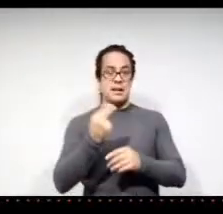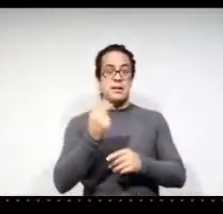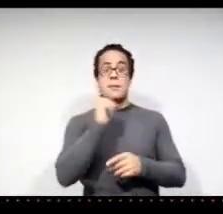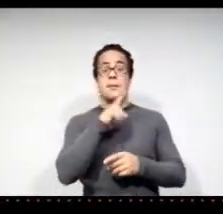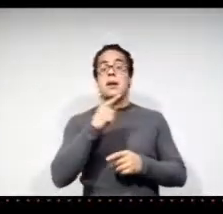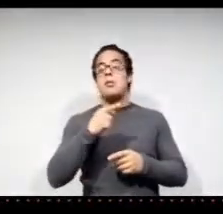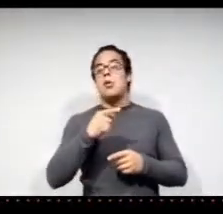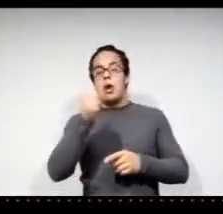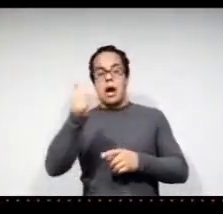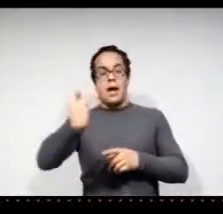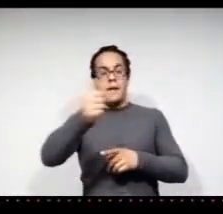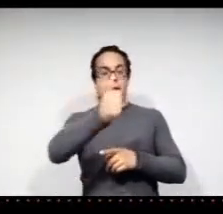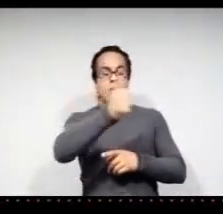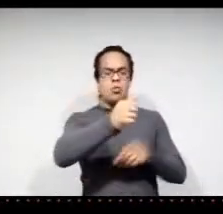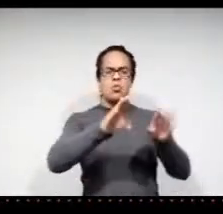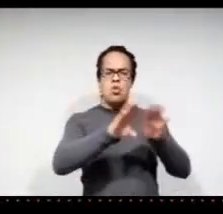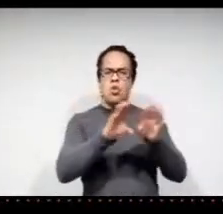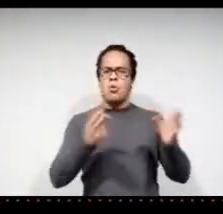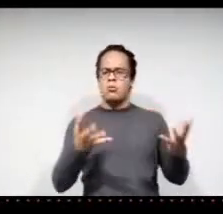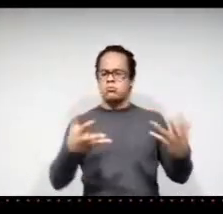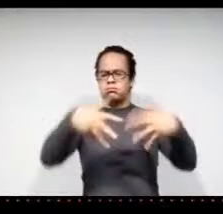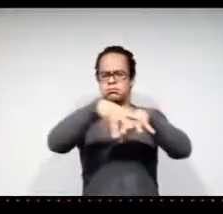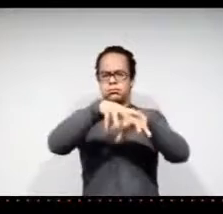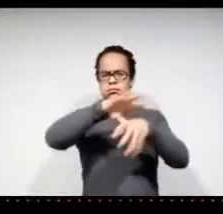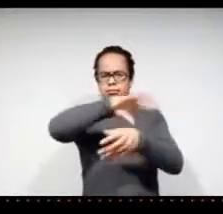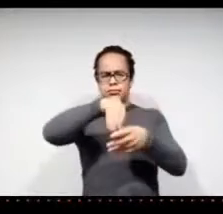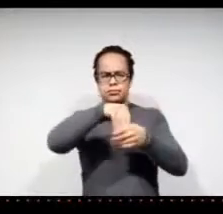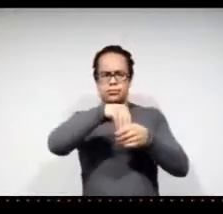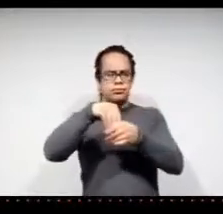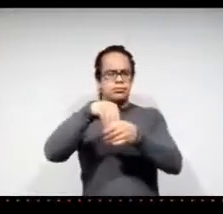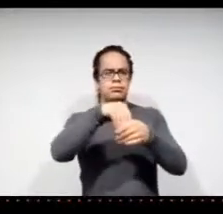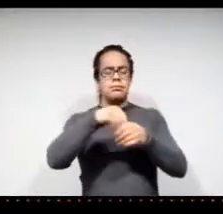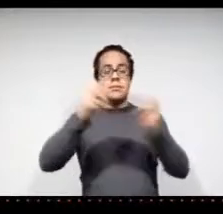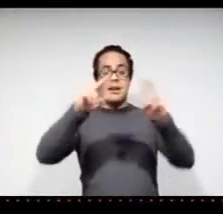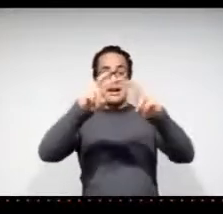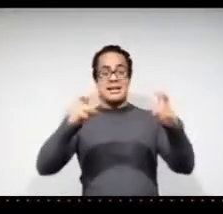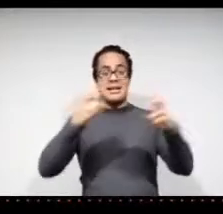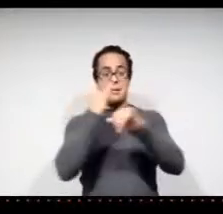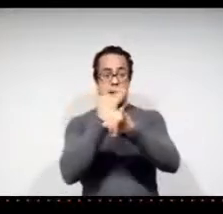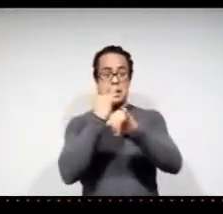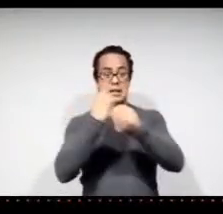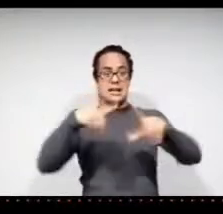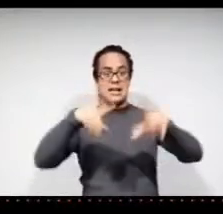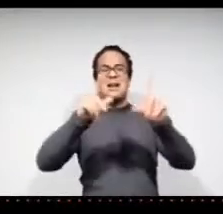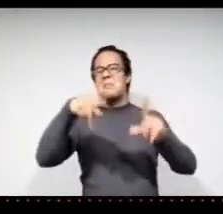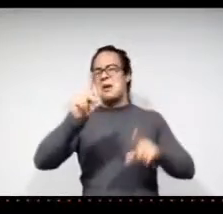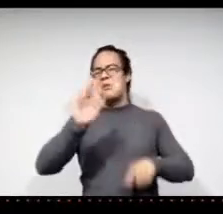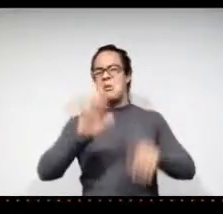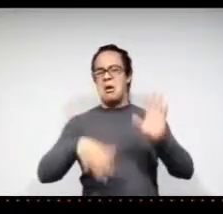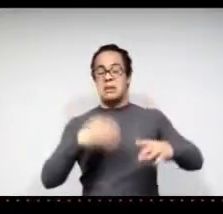de adaptar la presencialidad hacia lo virtual. Sin embargo, una de las discusiones que hoy